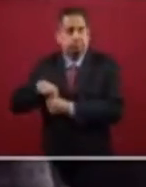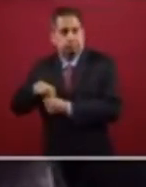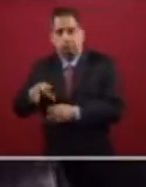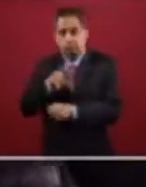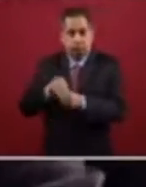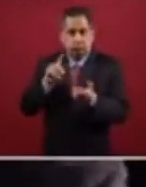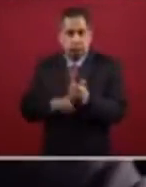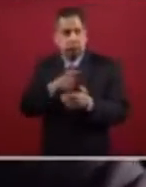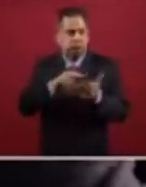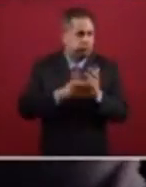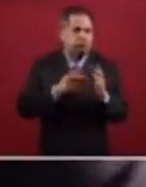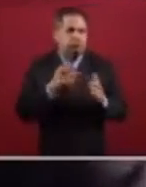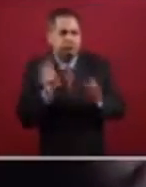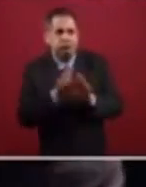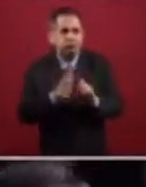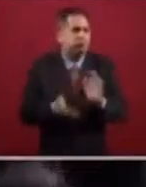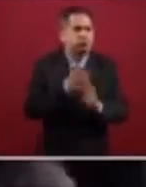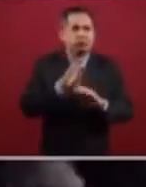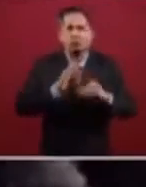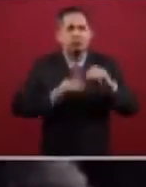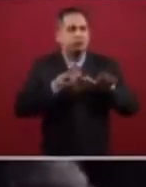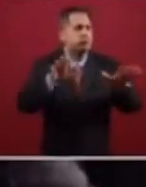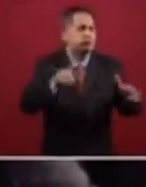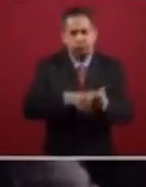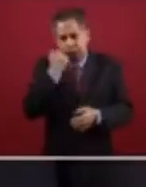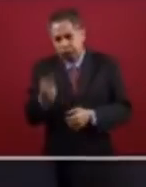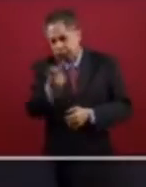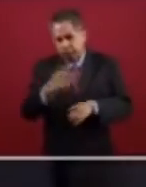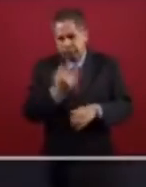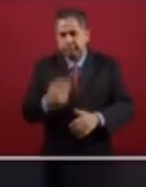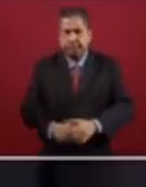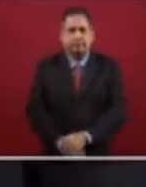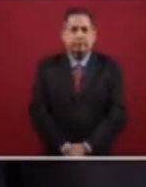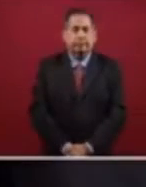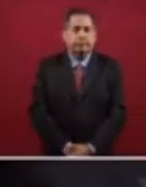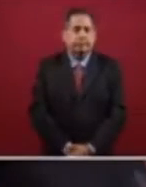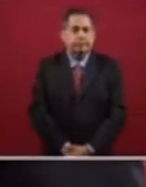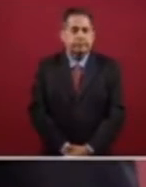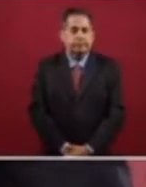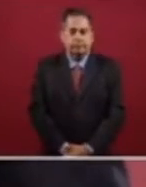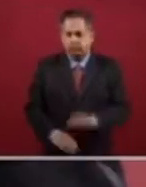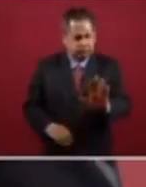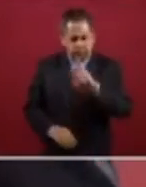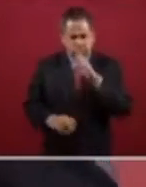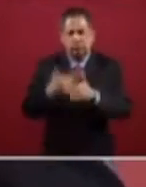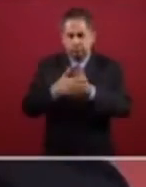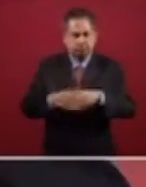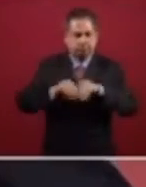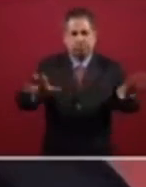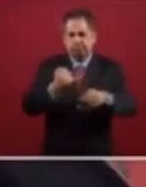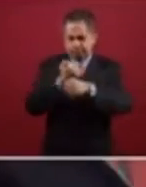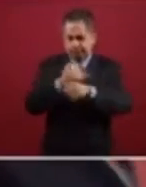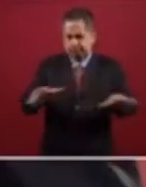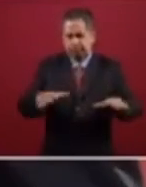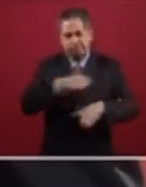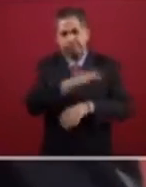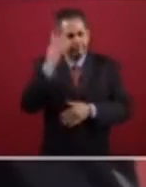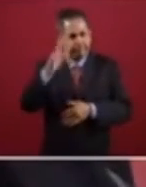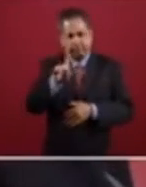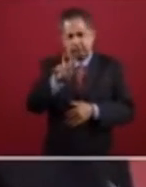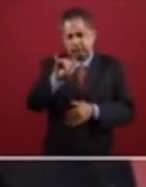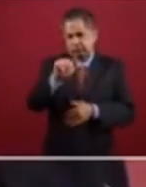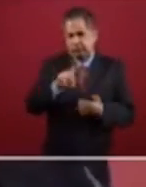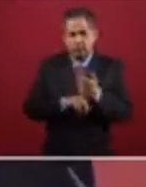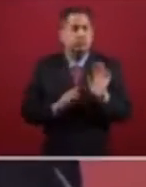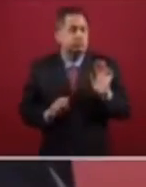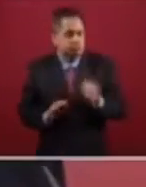datos técnicos relacionados con la construcción del aeropuerto. Quería preguntarle por qué. Vamos a transparentar todo lo que tiene que ver con Santa Lucía. A lo